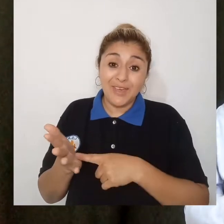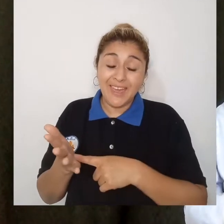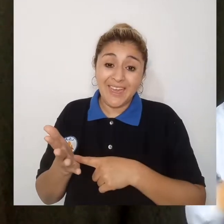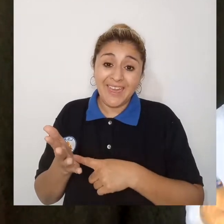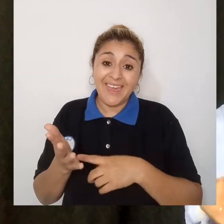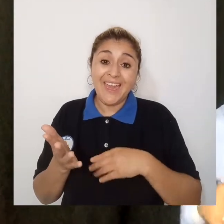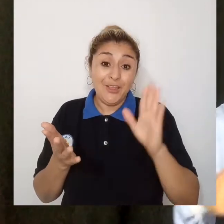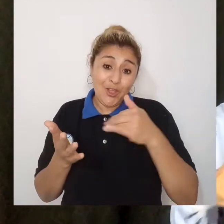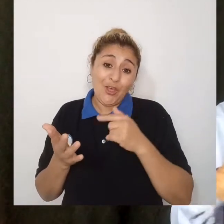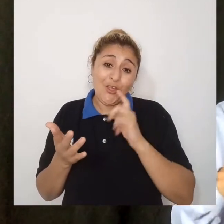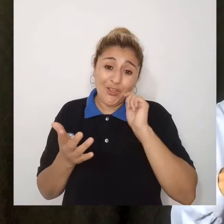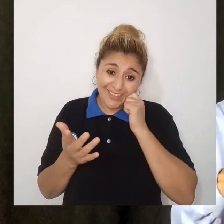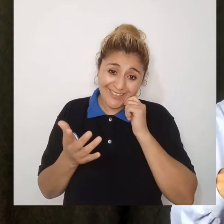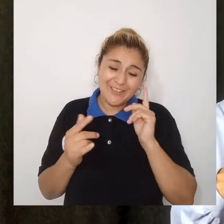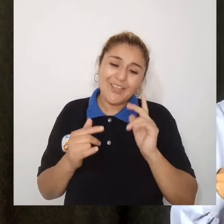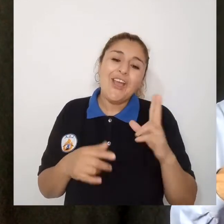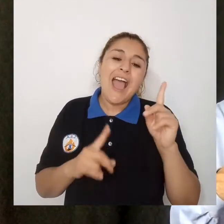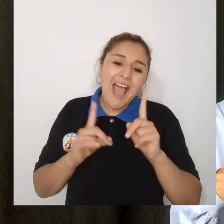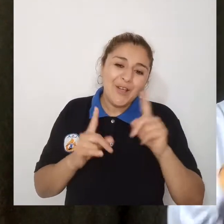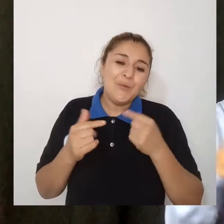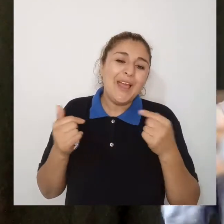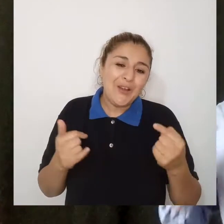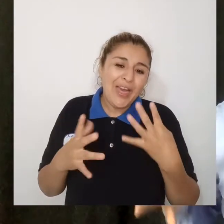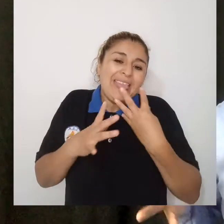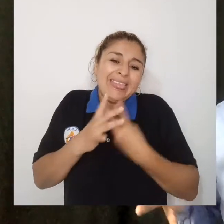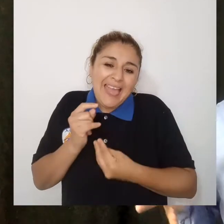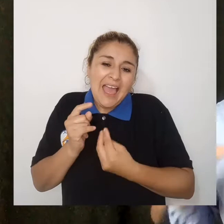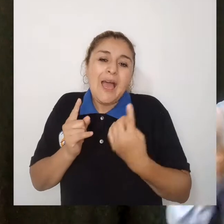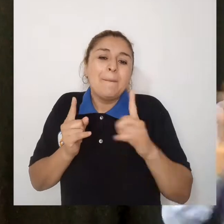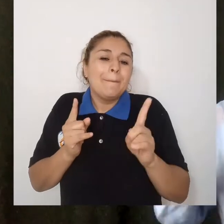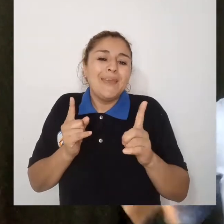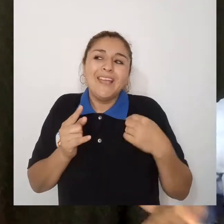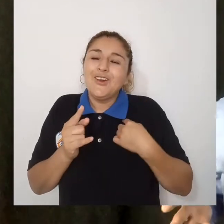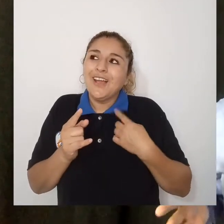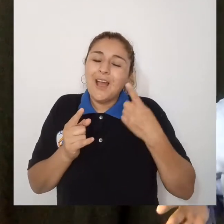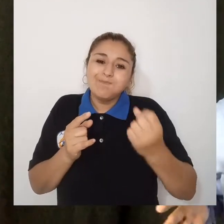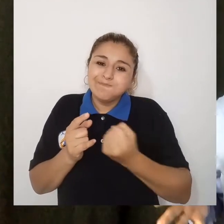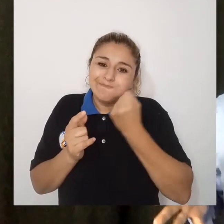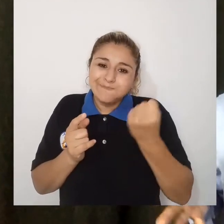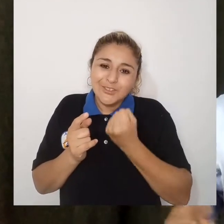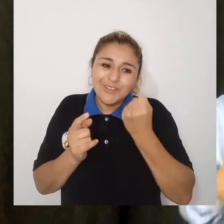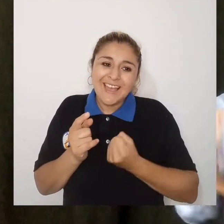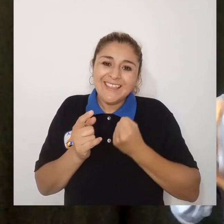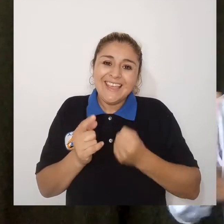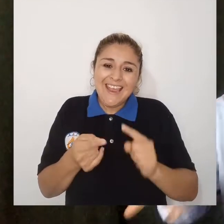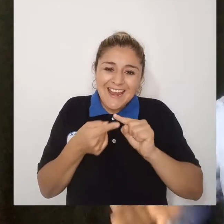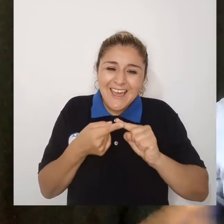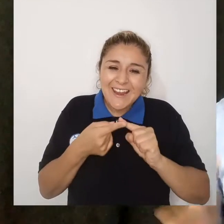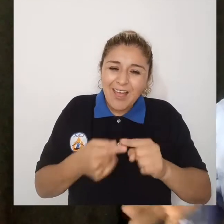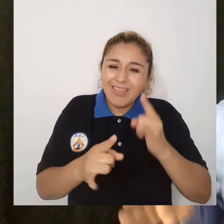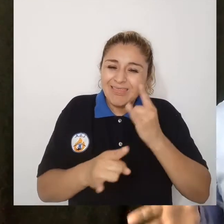pero sí siempre fue un un adelanto esto a veces siempre es fue y será